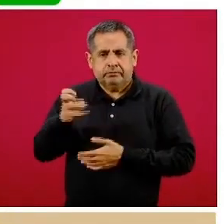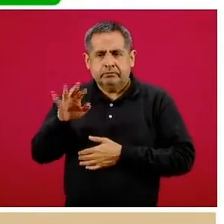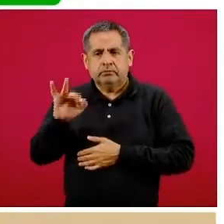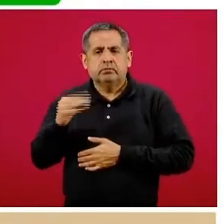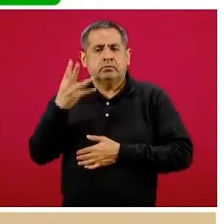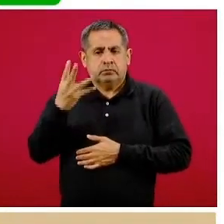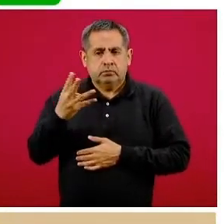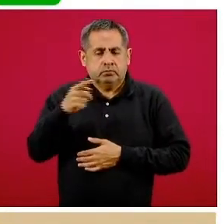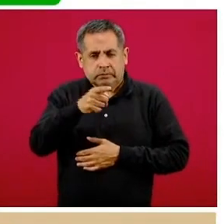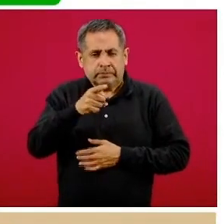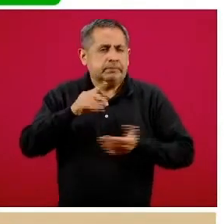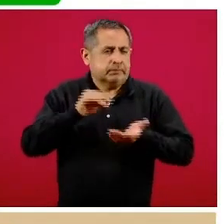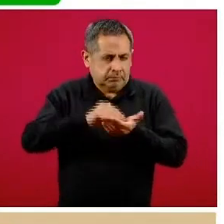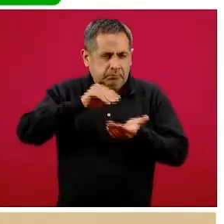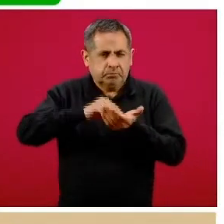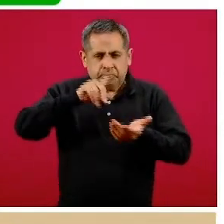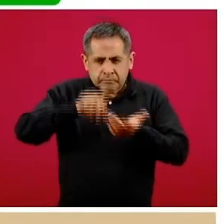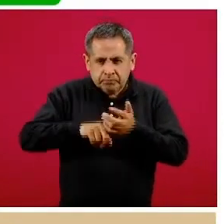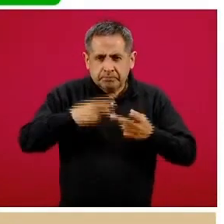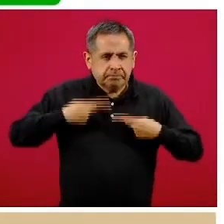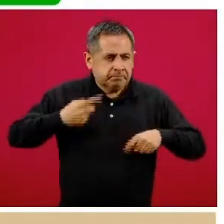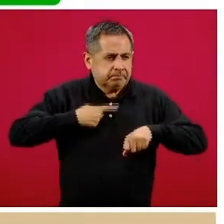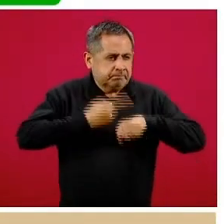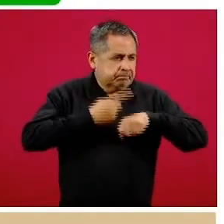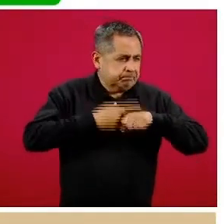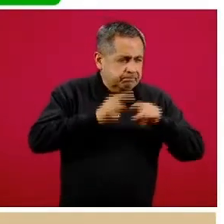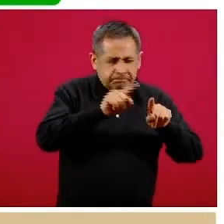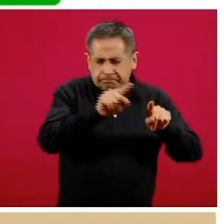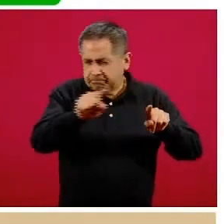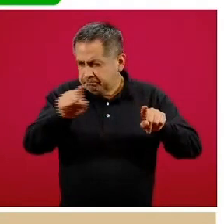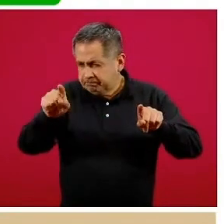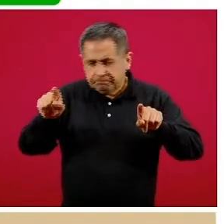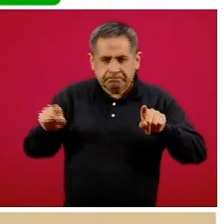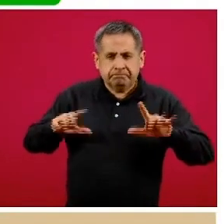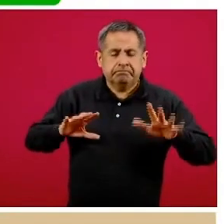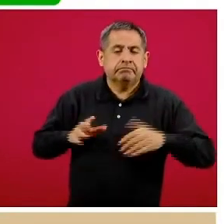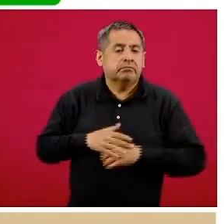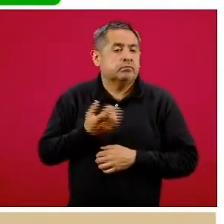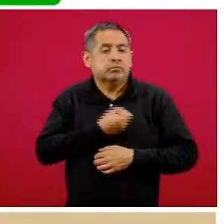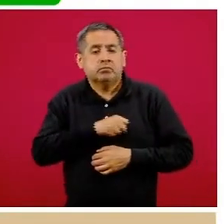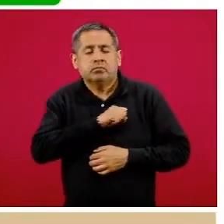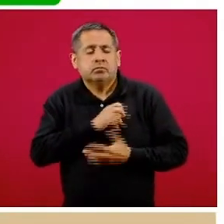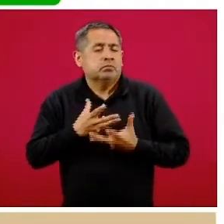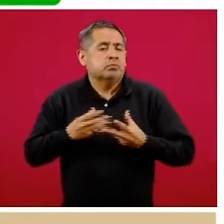37.454 casos estimados activos los que se tienen. Se han recuperado ya